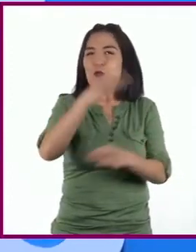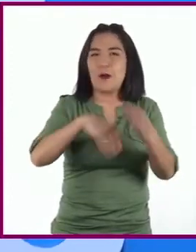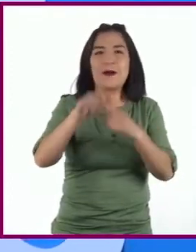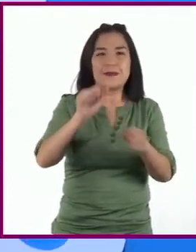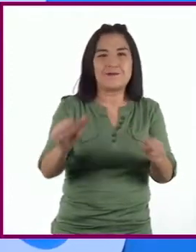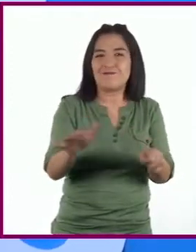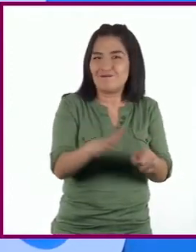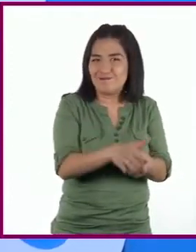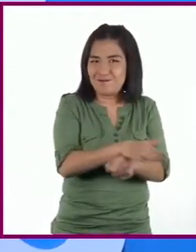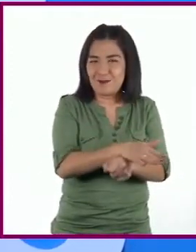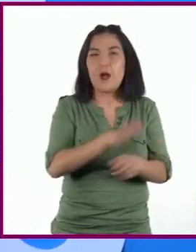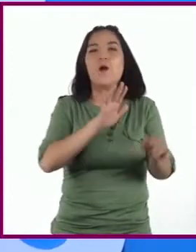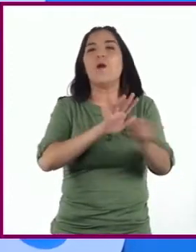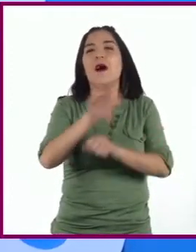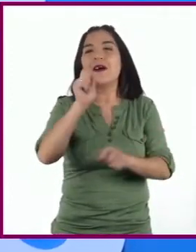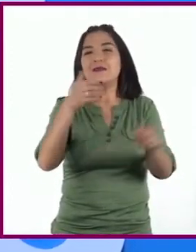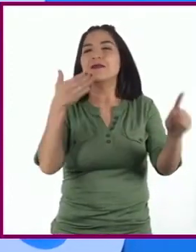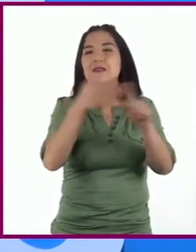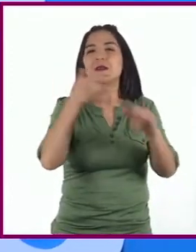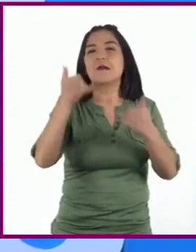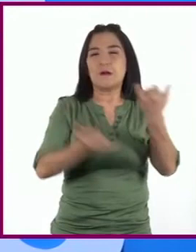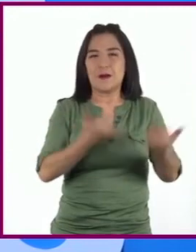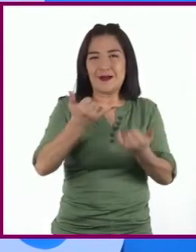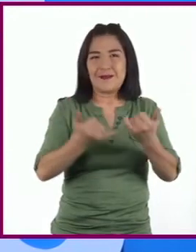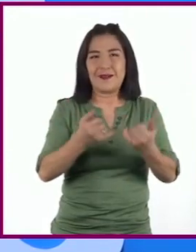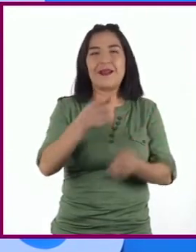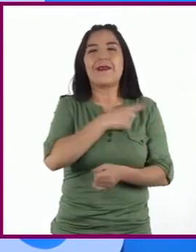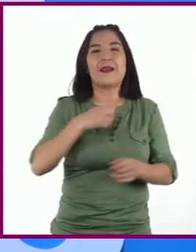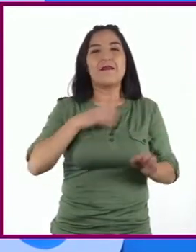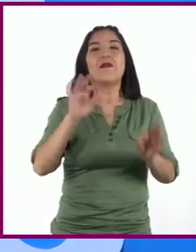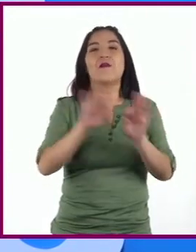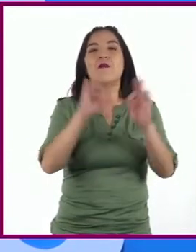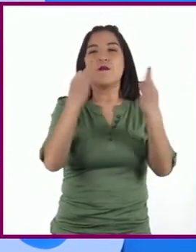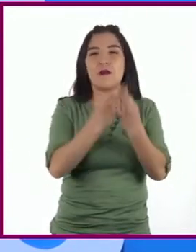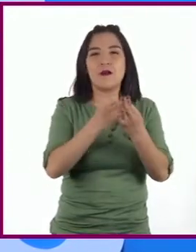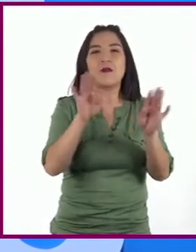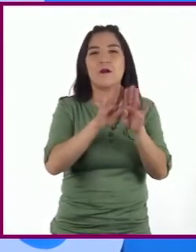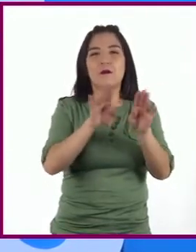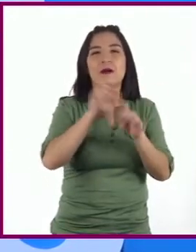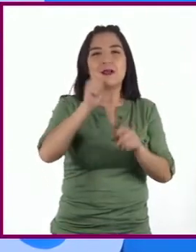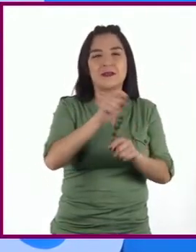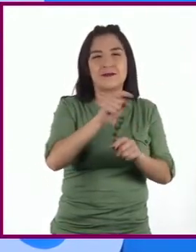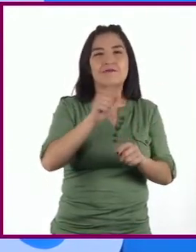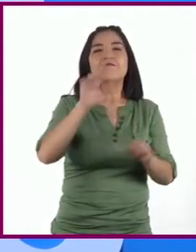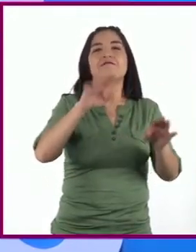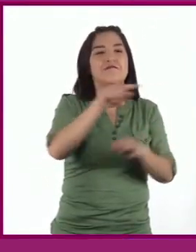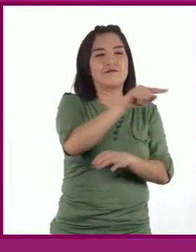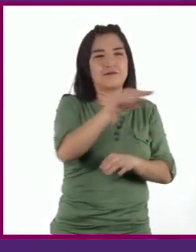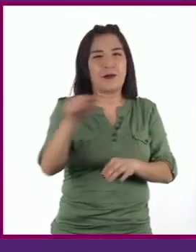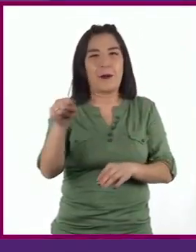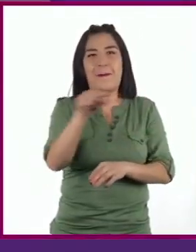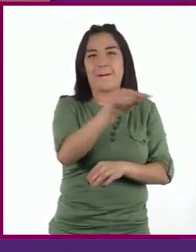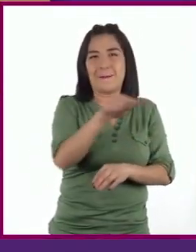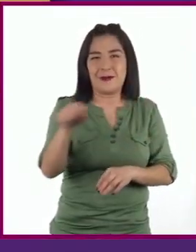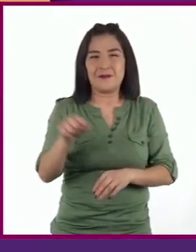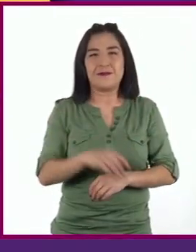porque el objetivo del juego era ir formando líneas de manera horizontal.